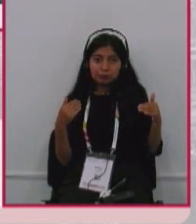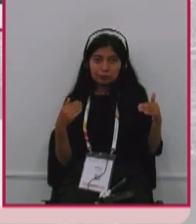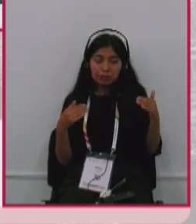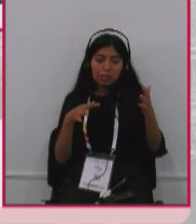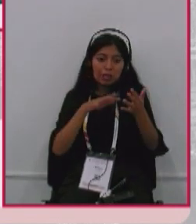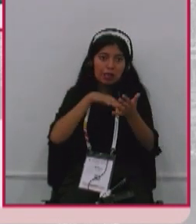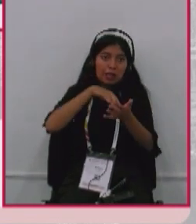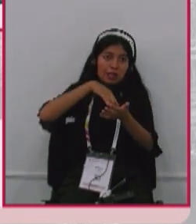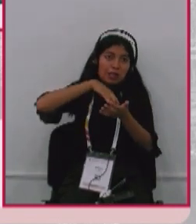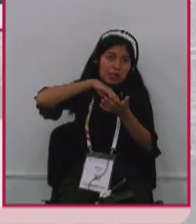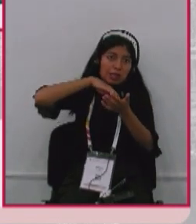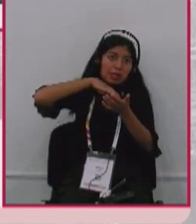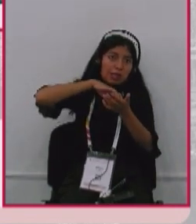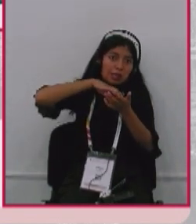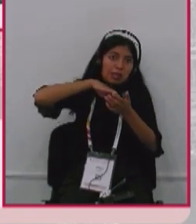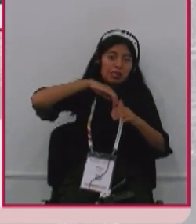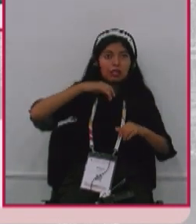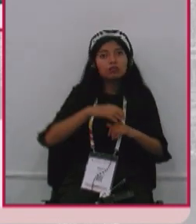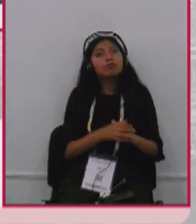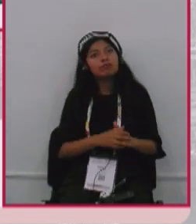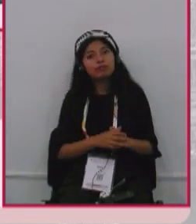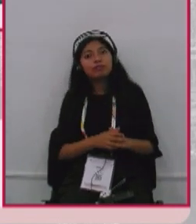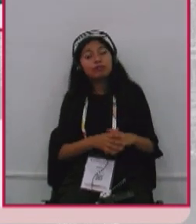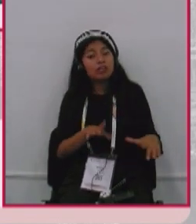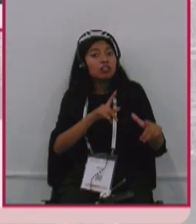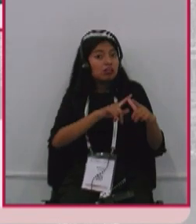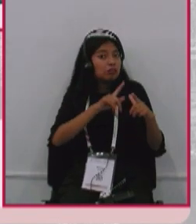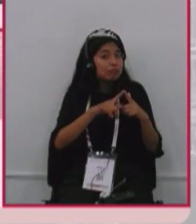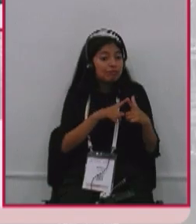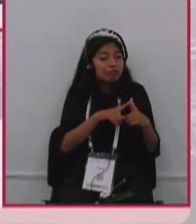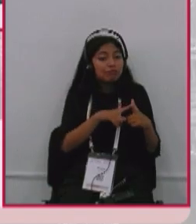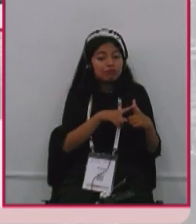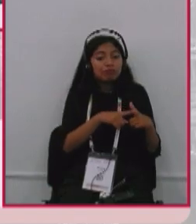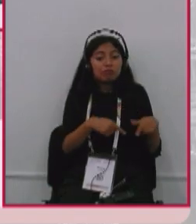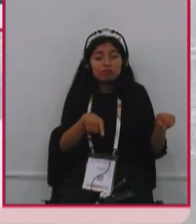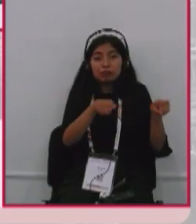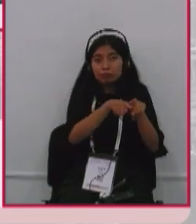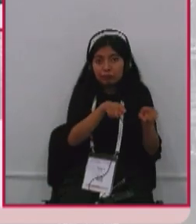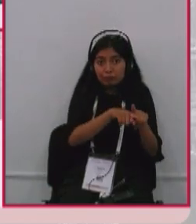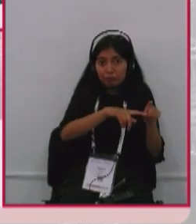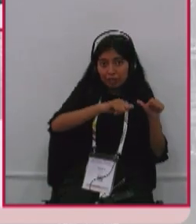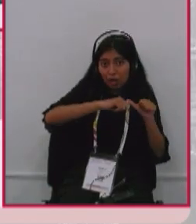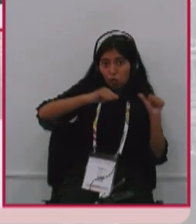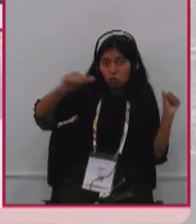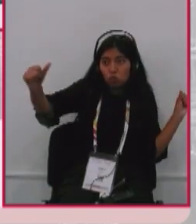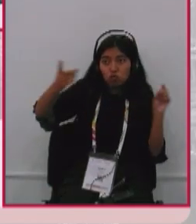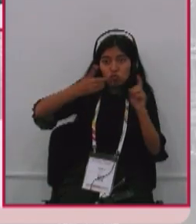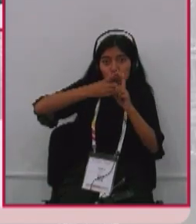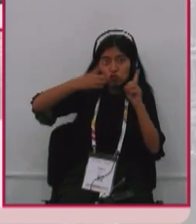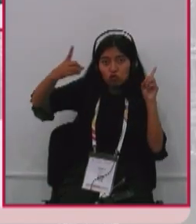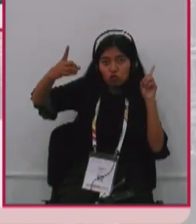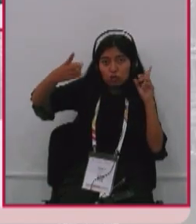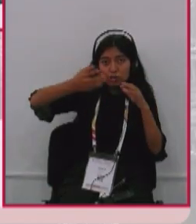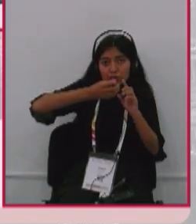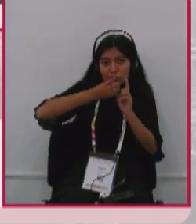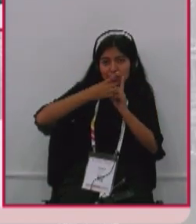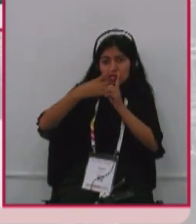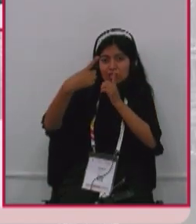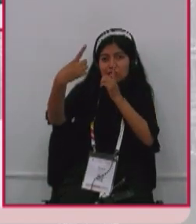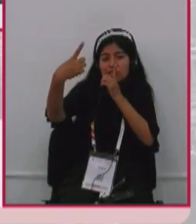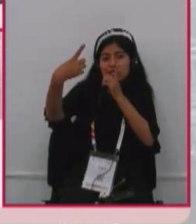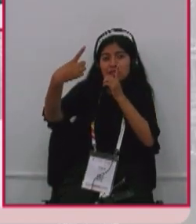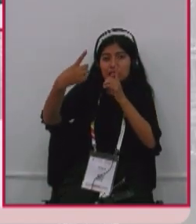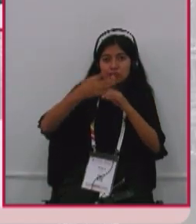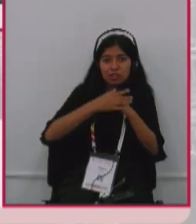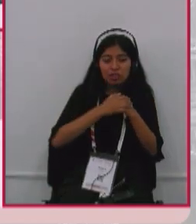inestabilidad de este talud. Entonces, también la distancia entre cada perforación